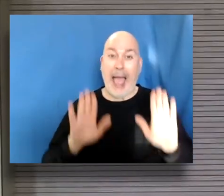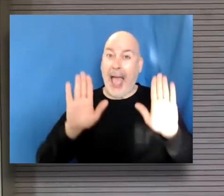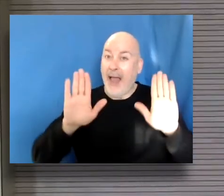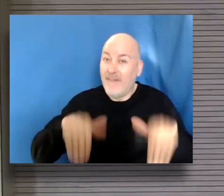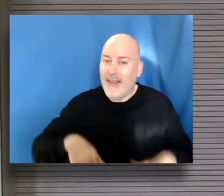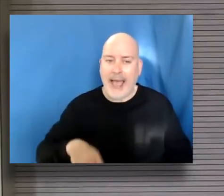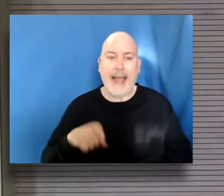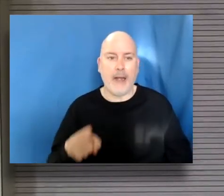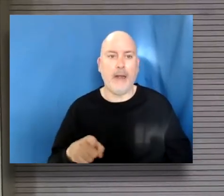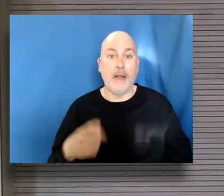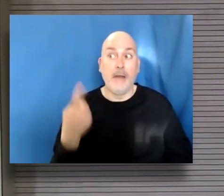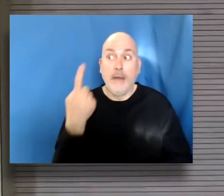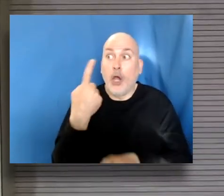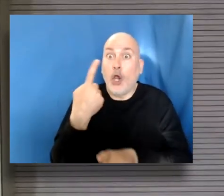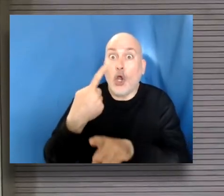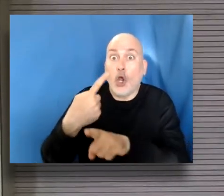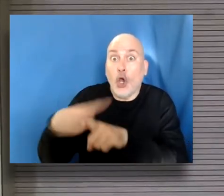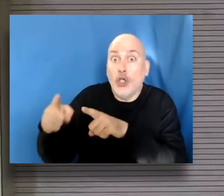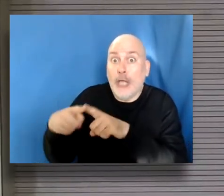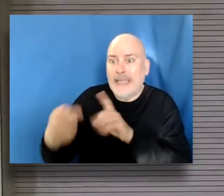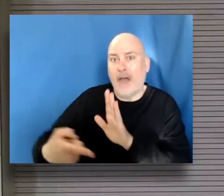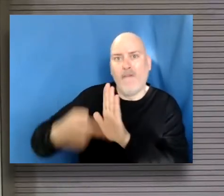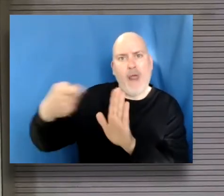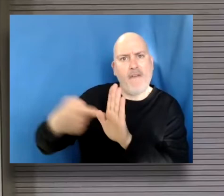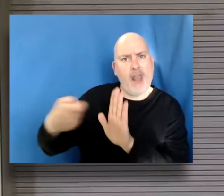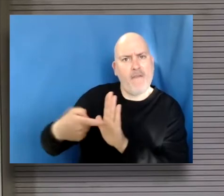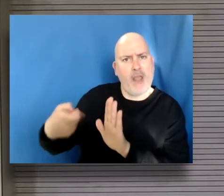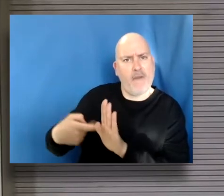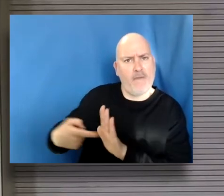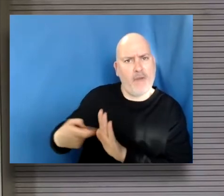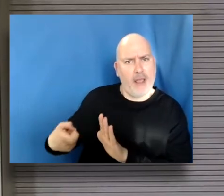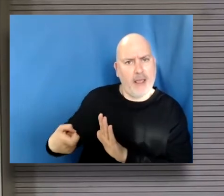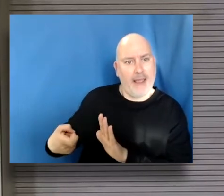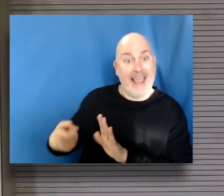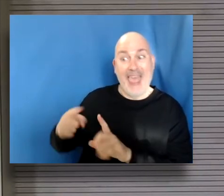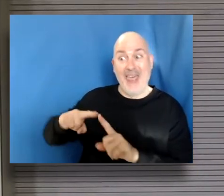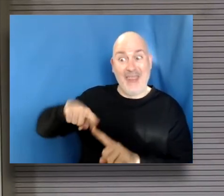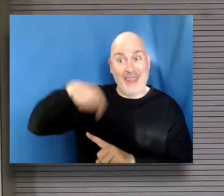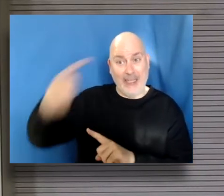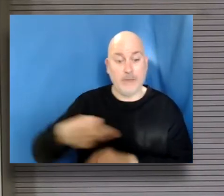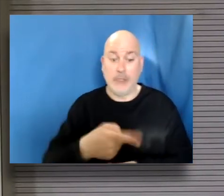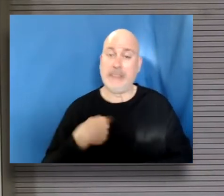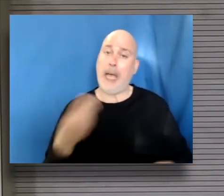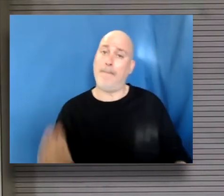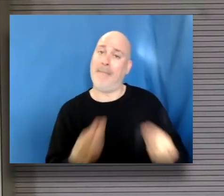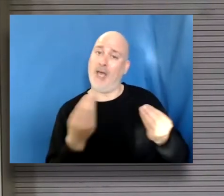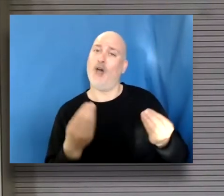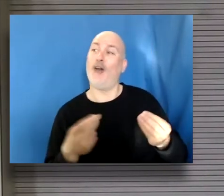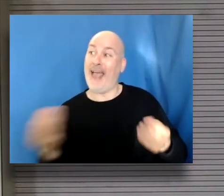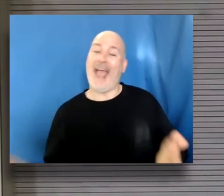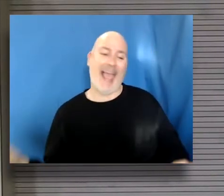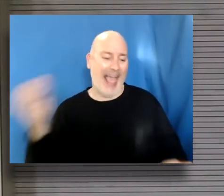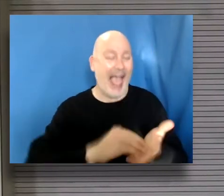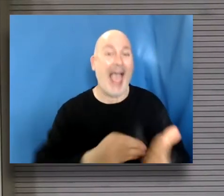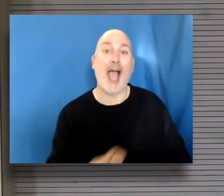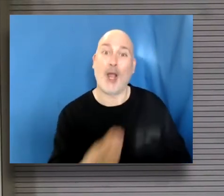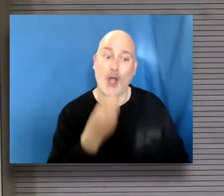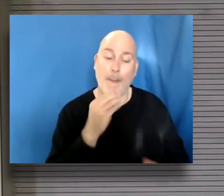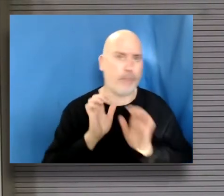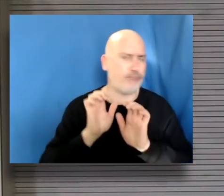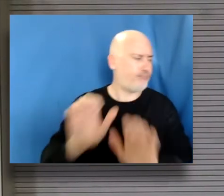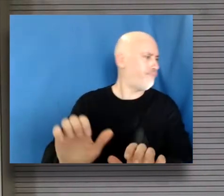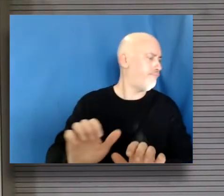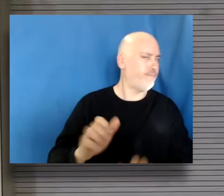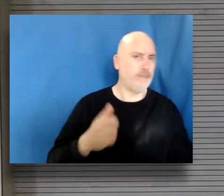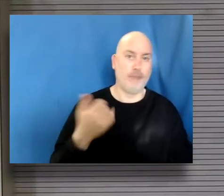retiramos de la dieta muchas sustancias, muchos alimentos que después, cuando el niño mejora, los queremos reintroducir y esto es un problema. Es un problema porque